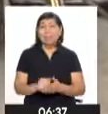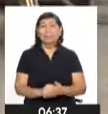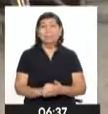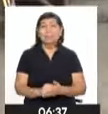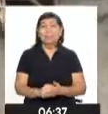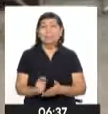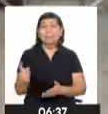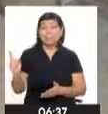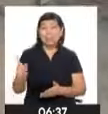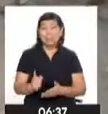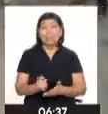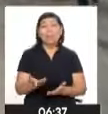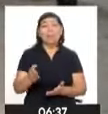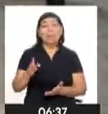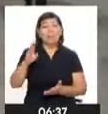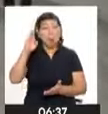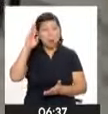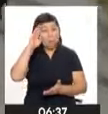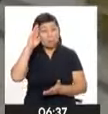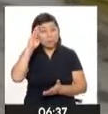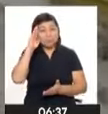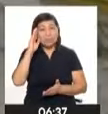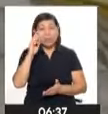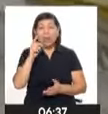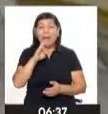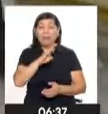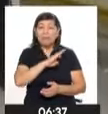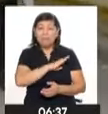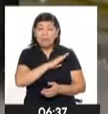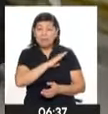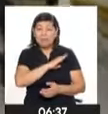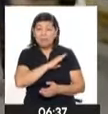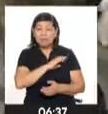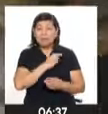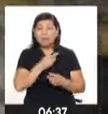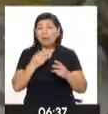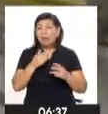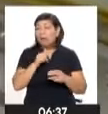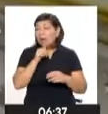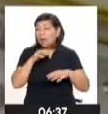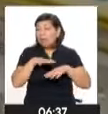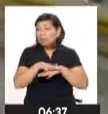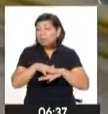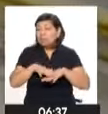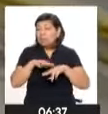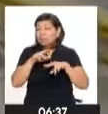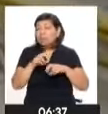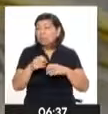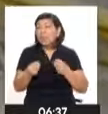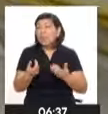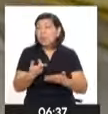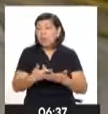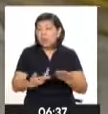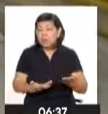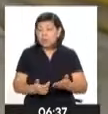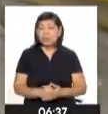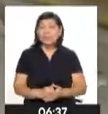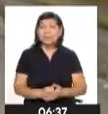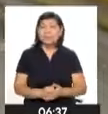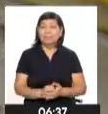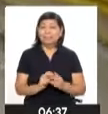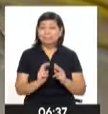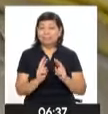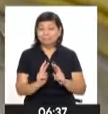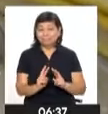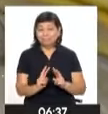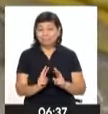pues efectivos de la Policía Nacional, se han realizado los peritos y todavía es materia de investigación las causas de ese accidente. Como